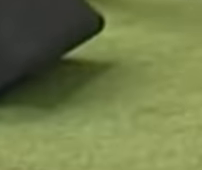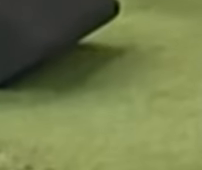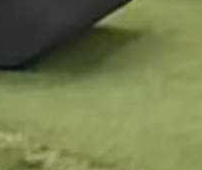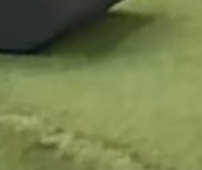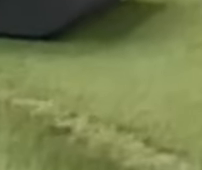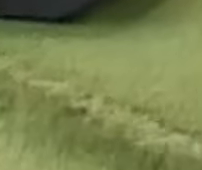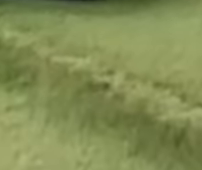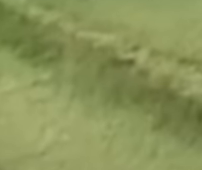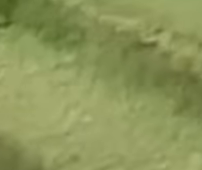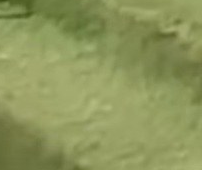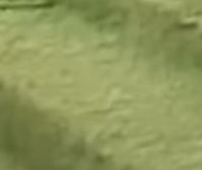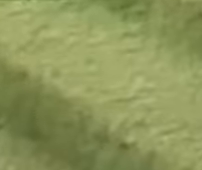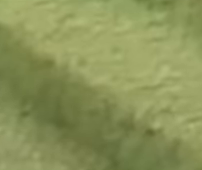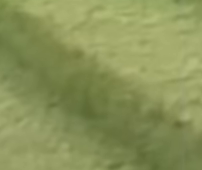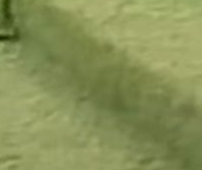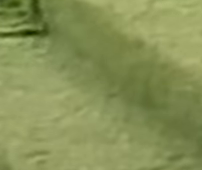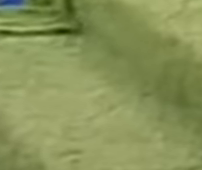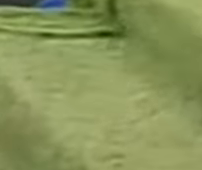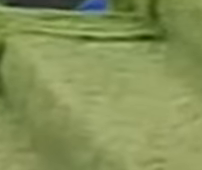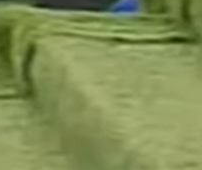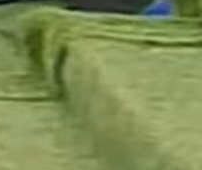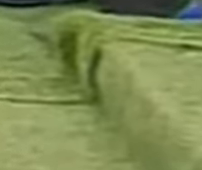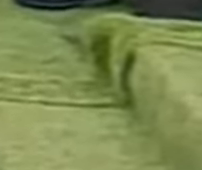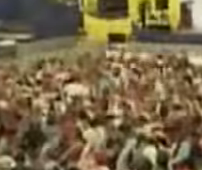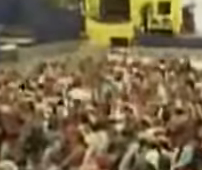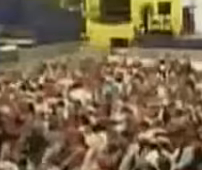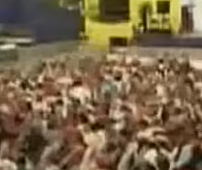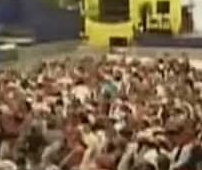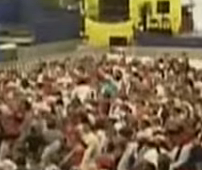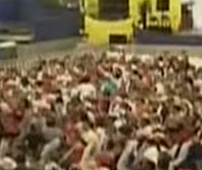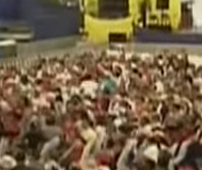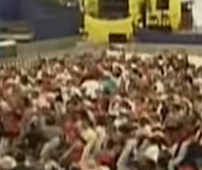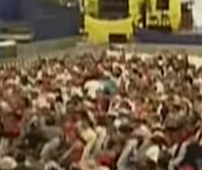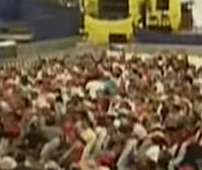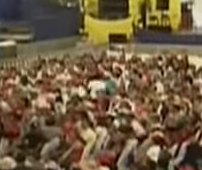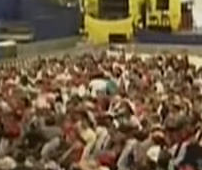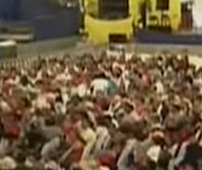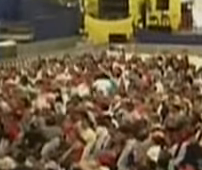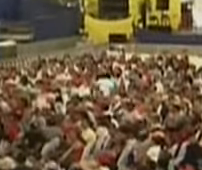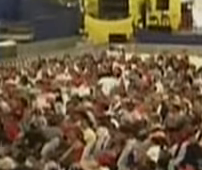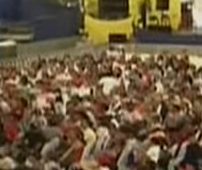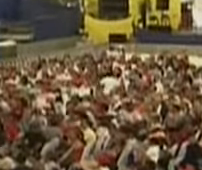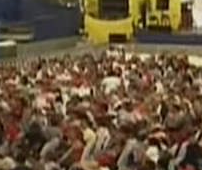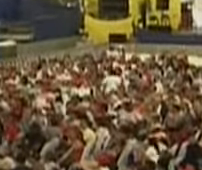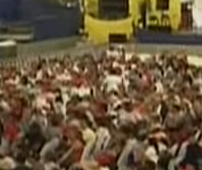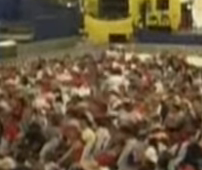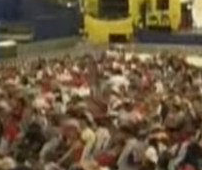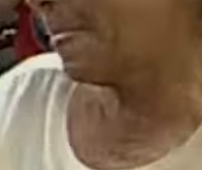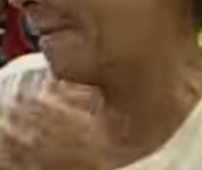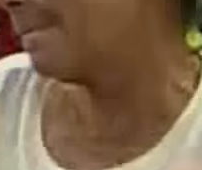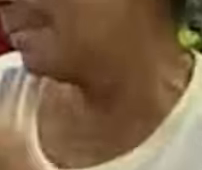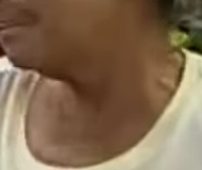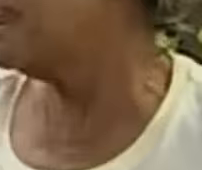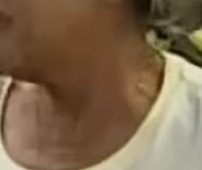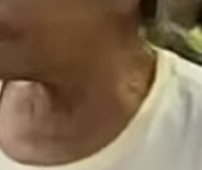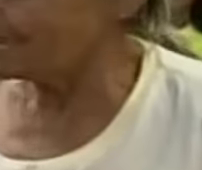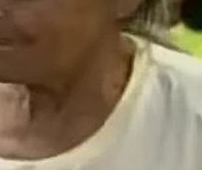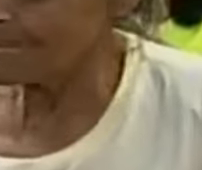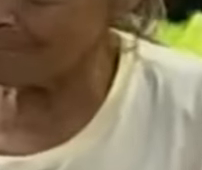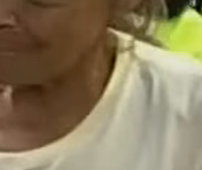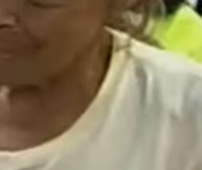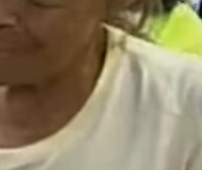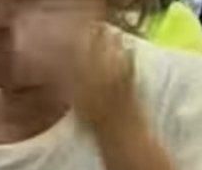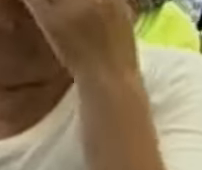del presidente Nicolás Maduro Moros y que se muestra alegre por ese caluroso abrazo que le han dado los más pequeños de